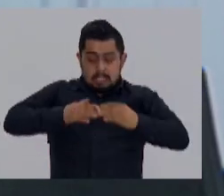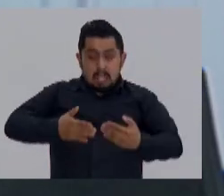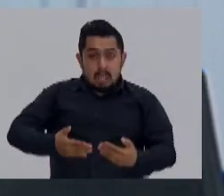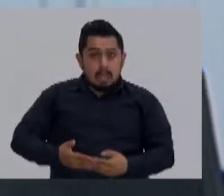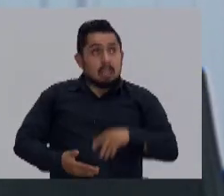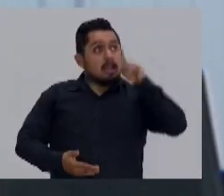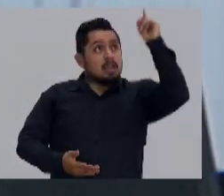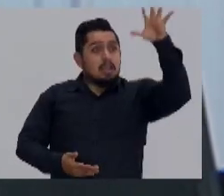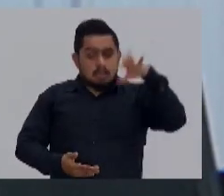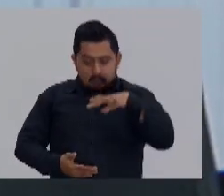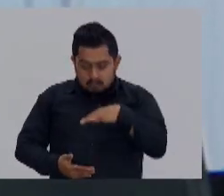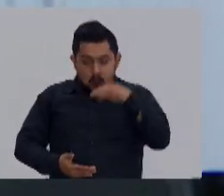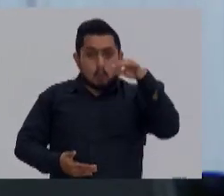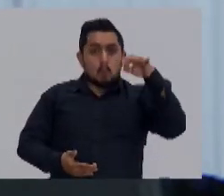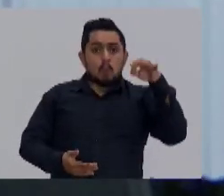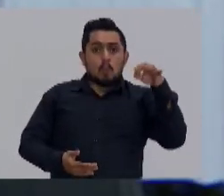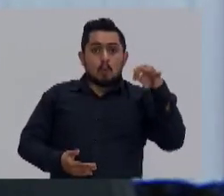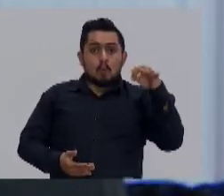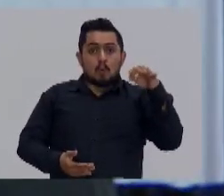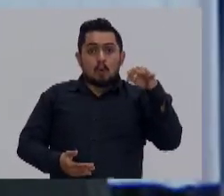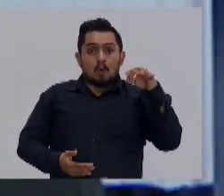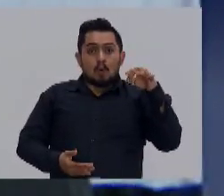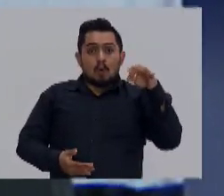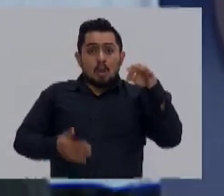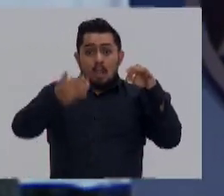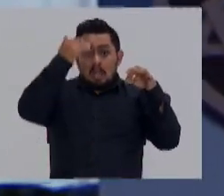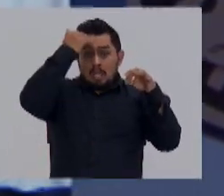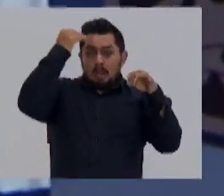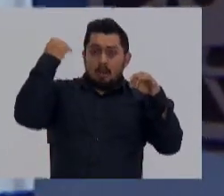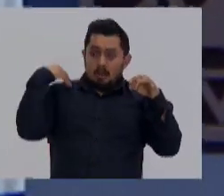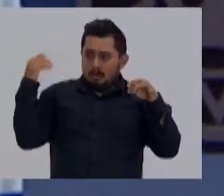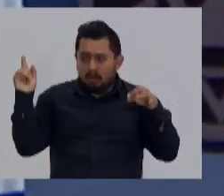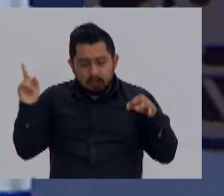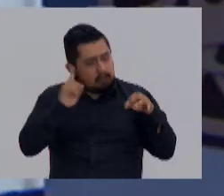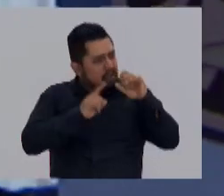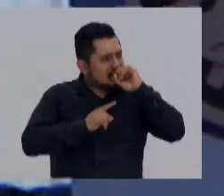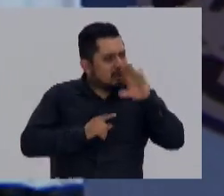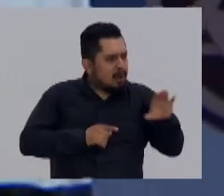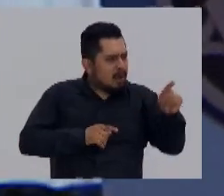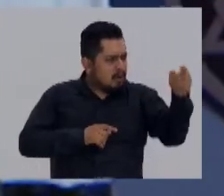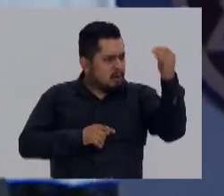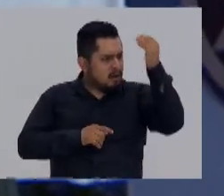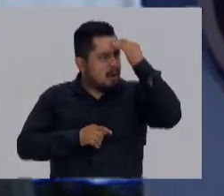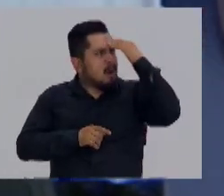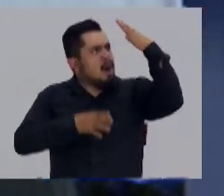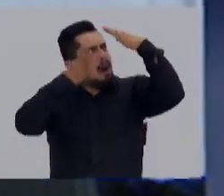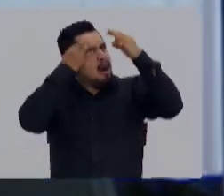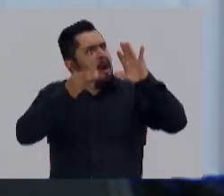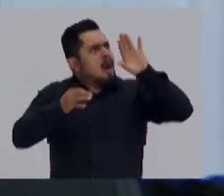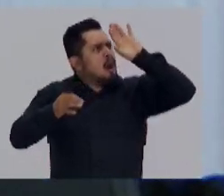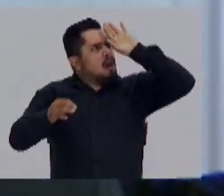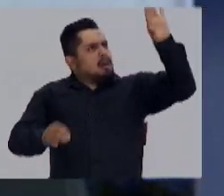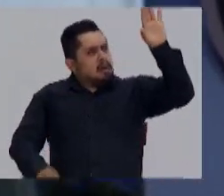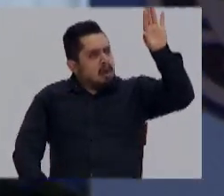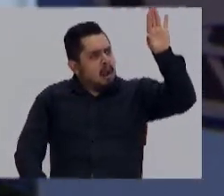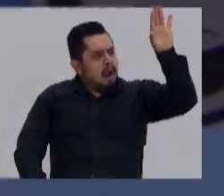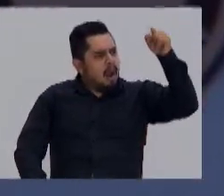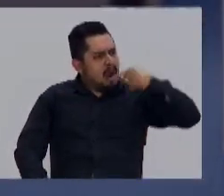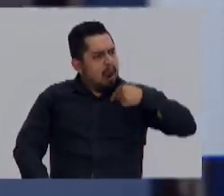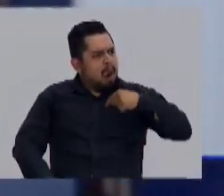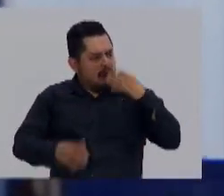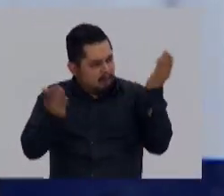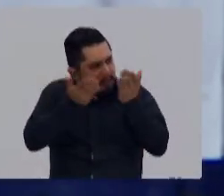Señor. Y la muchacha me decía, ¿y usted cree que es la voluntad de Dios que yo